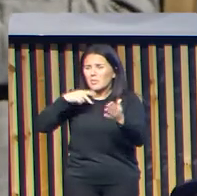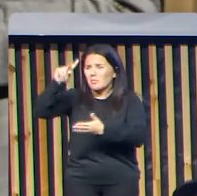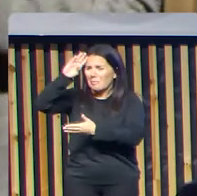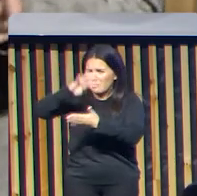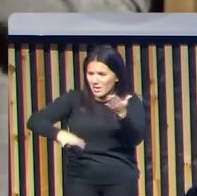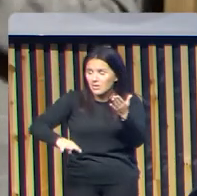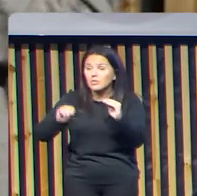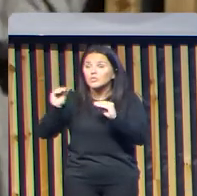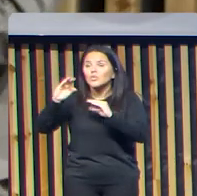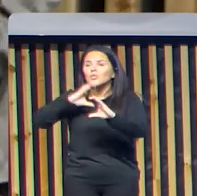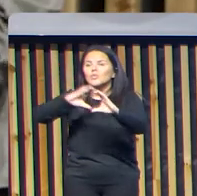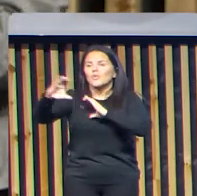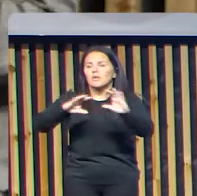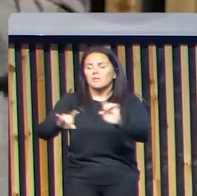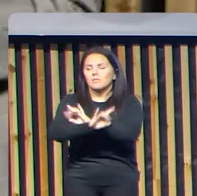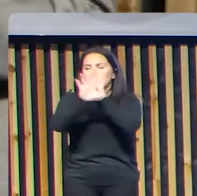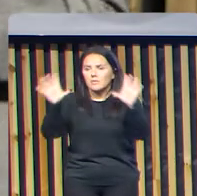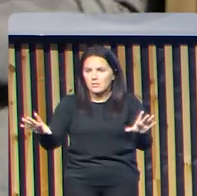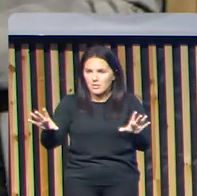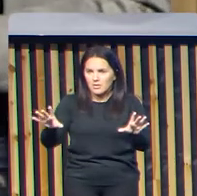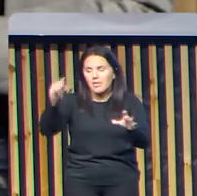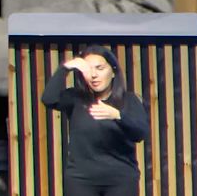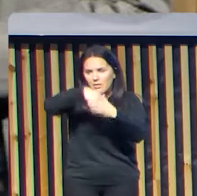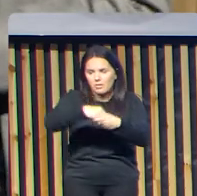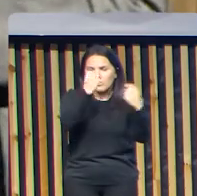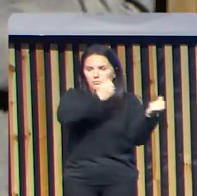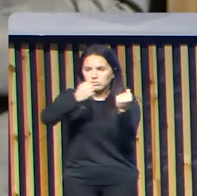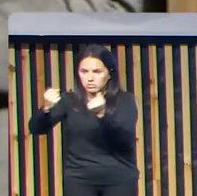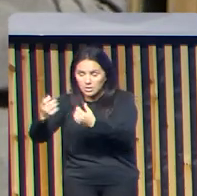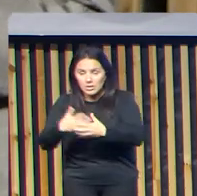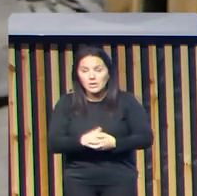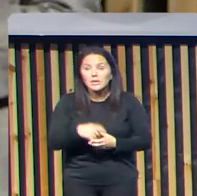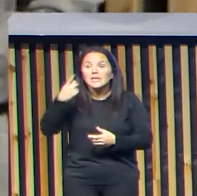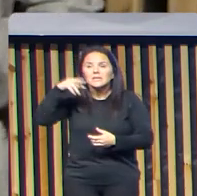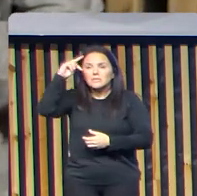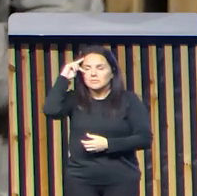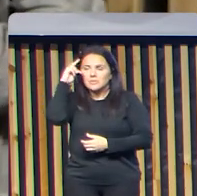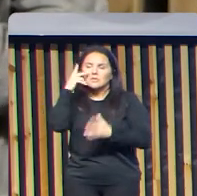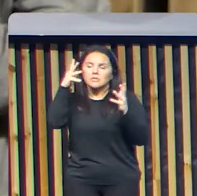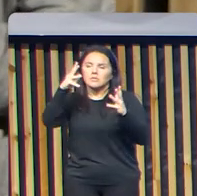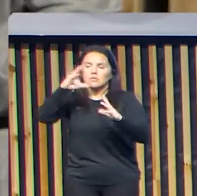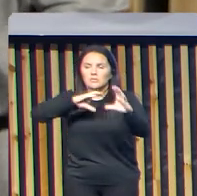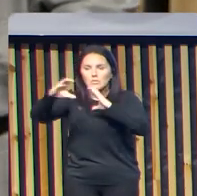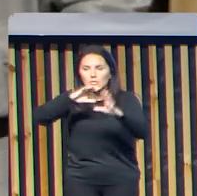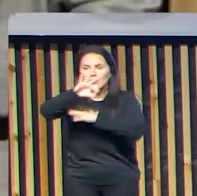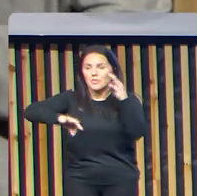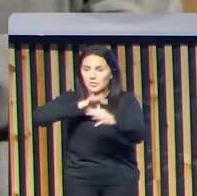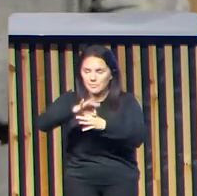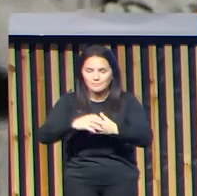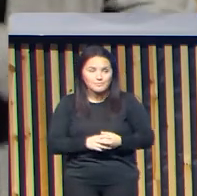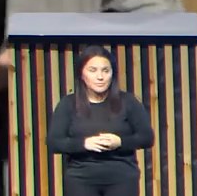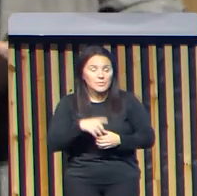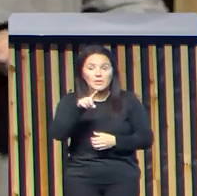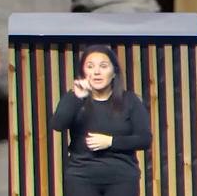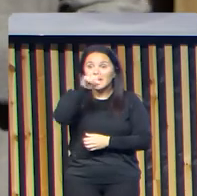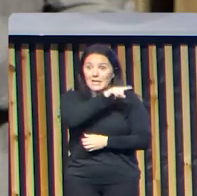precisamente para una comunicación Clara en la administración y es experta asesora en comunicación para organizaciones este